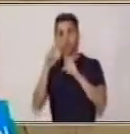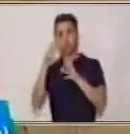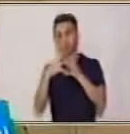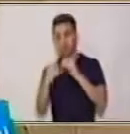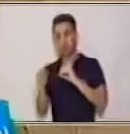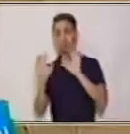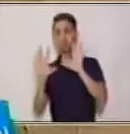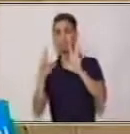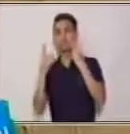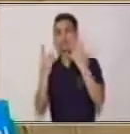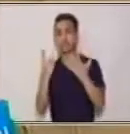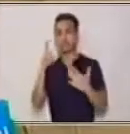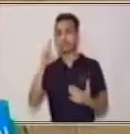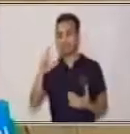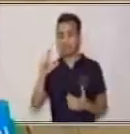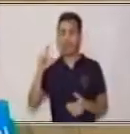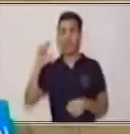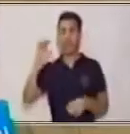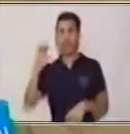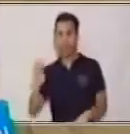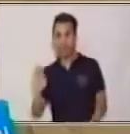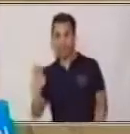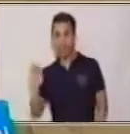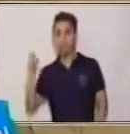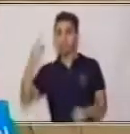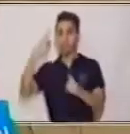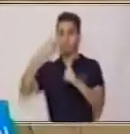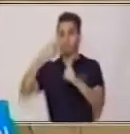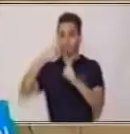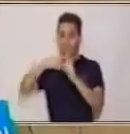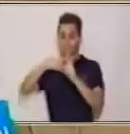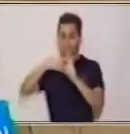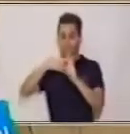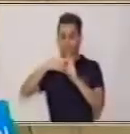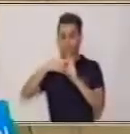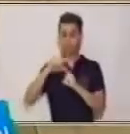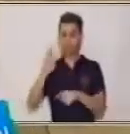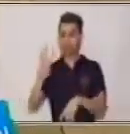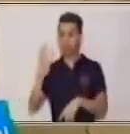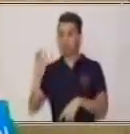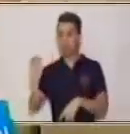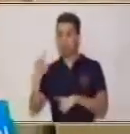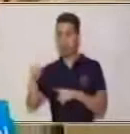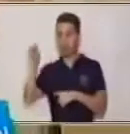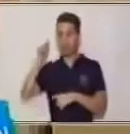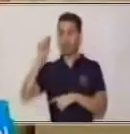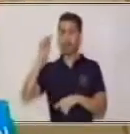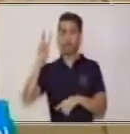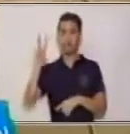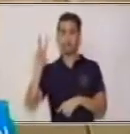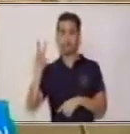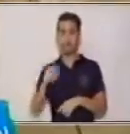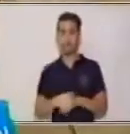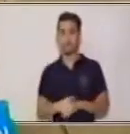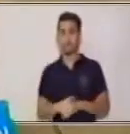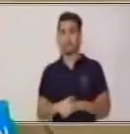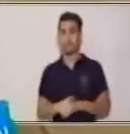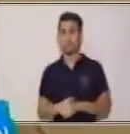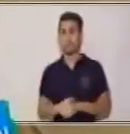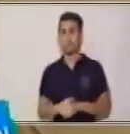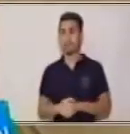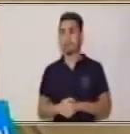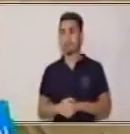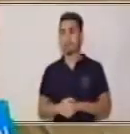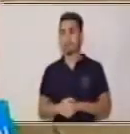16c por e, más 4e al cuadrado. Si usted se